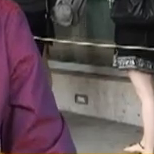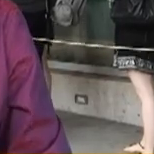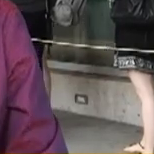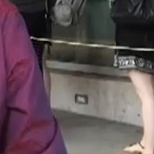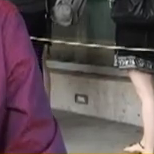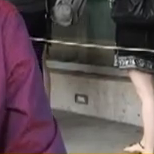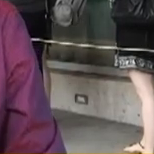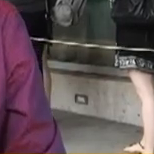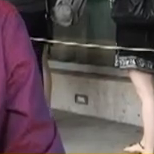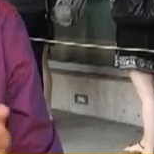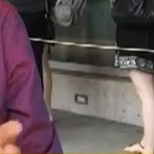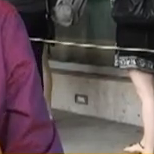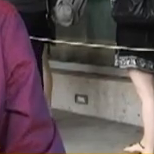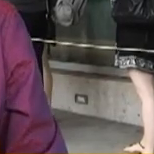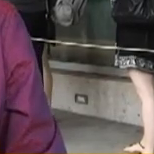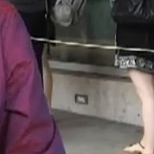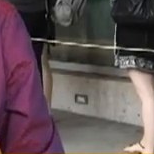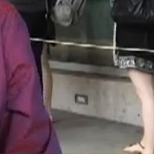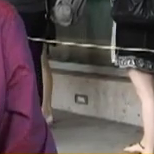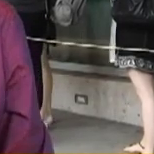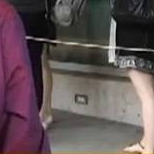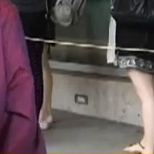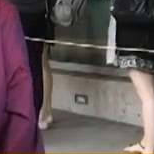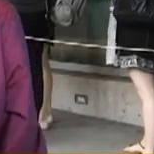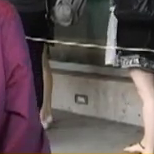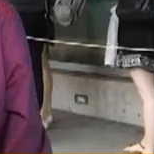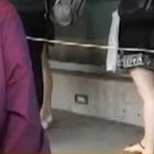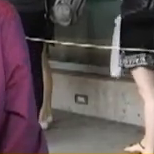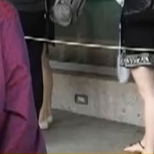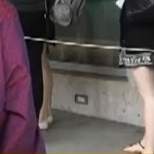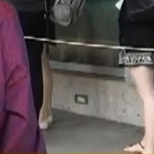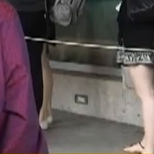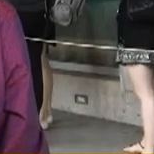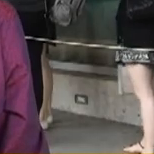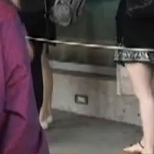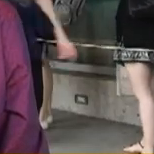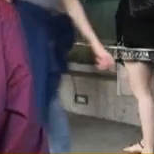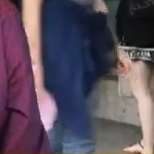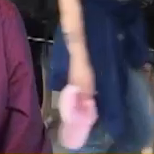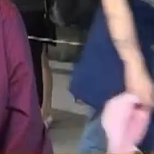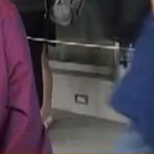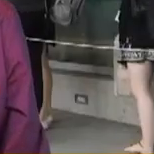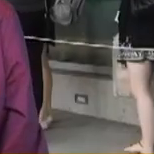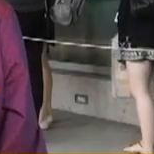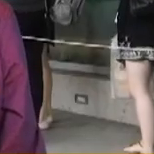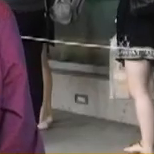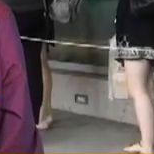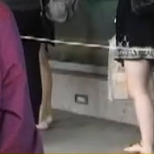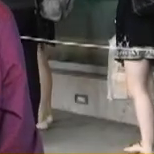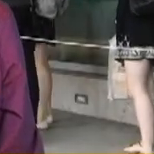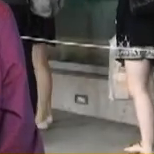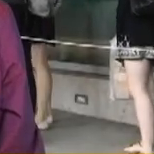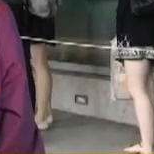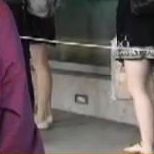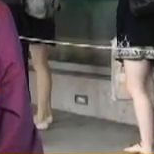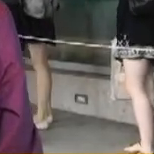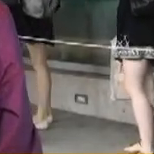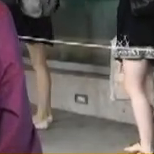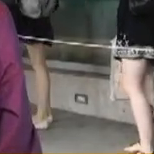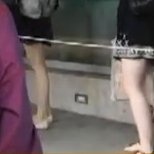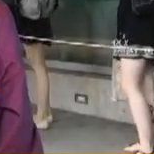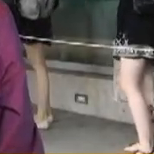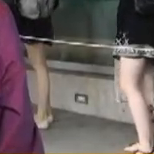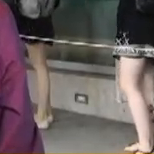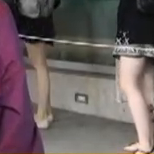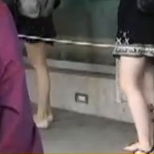de septiembre de este año y hasta el 7 de enero del 2018 en la Galería de Arte de Ontario. Para México al Día, desde Toronto,